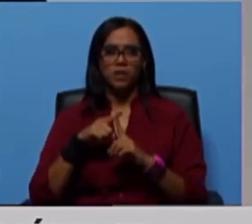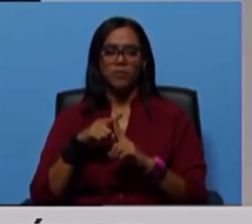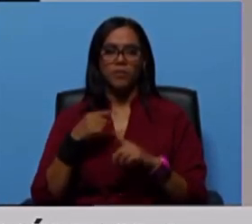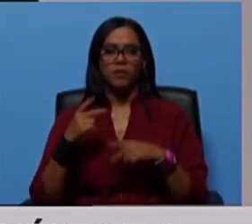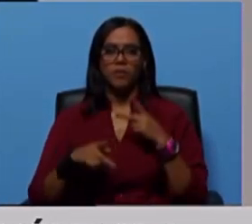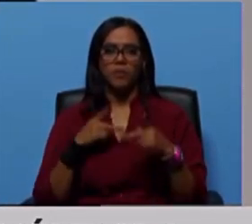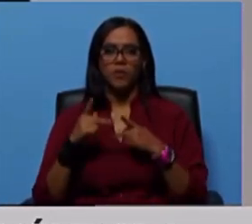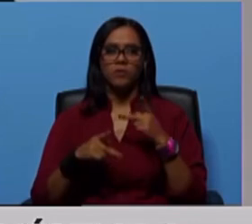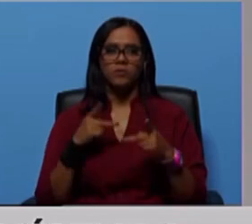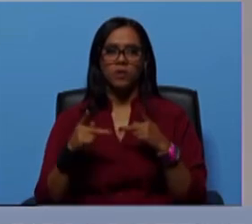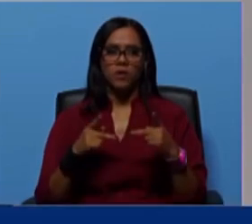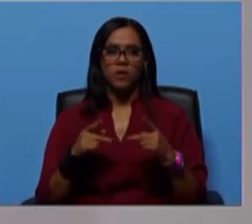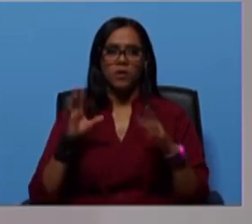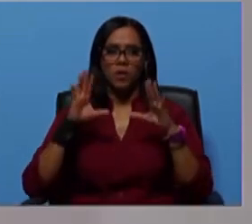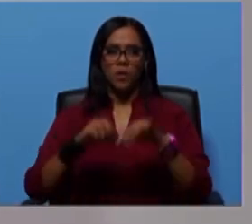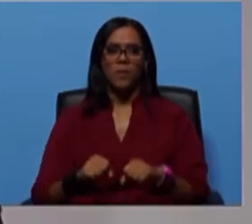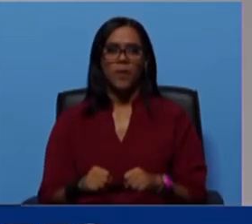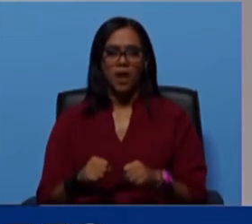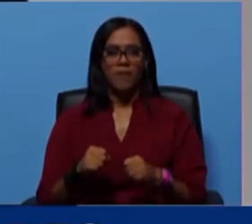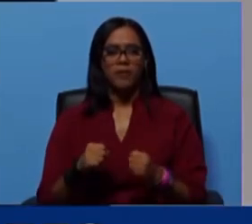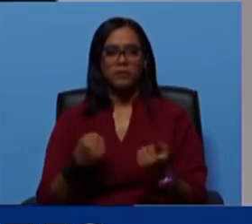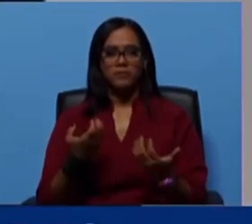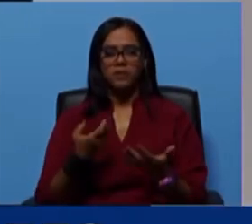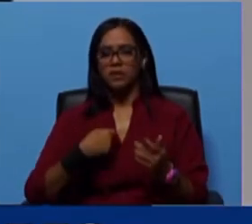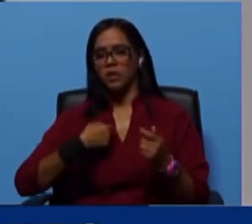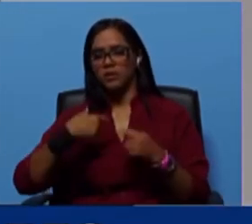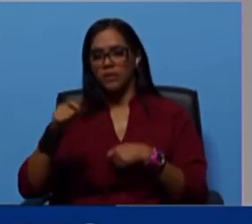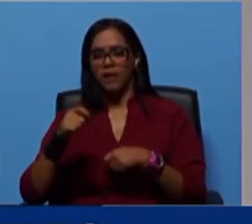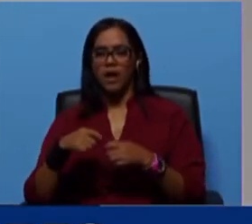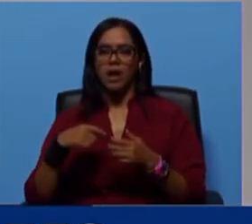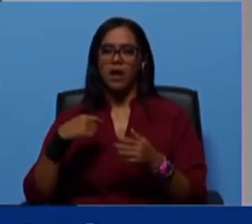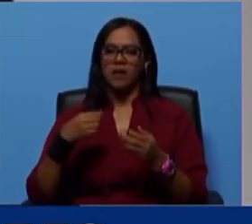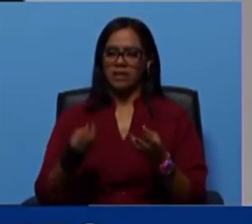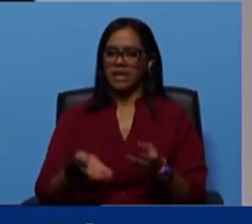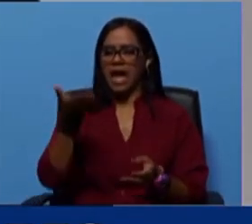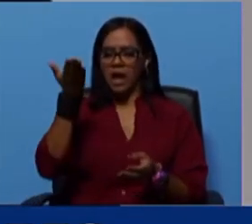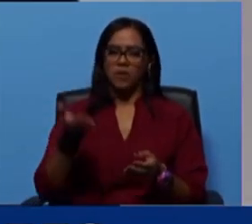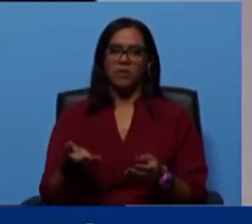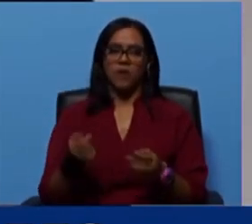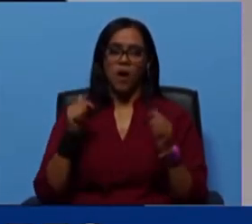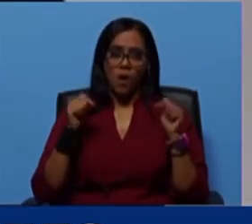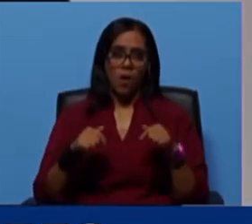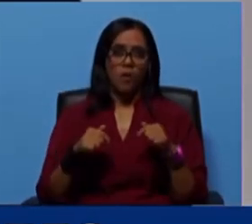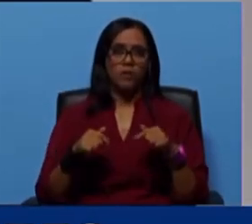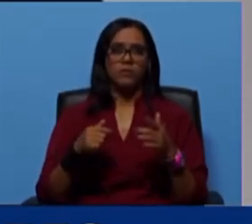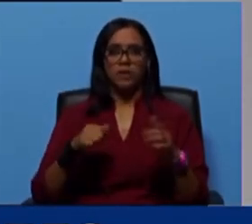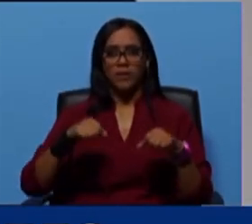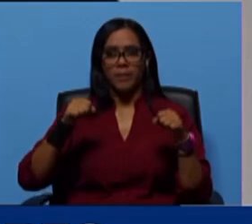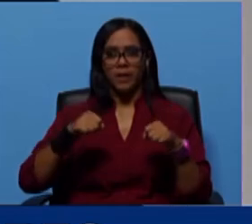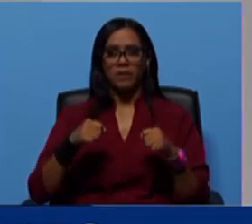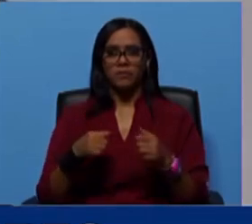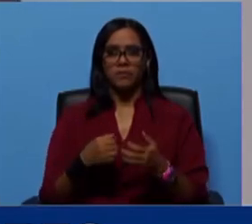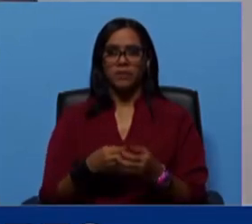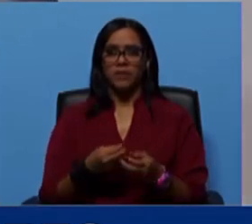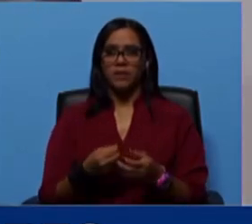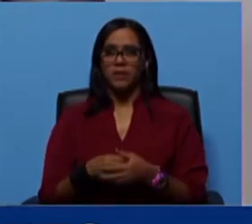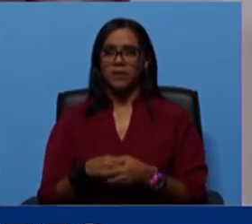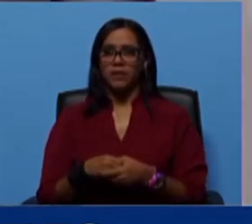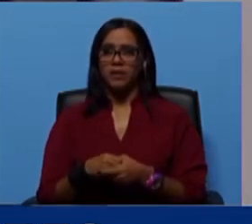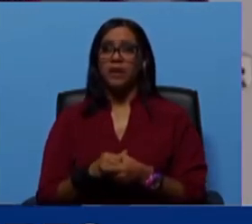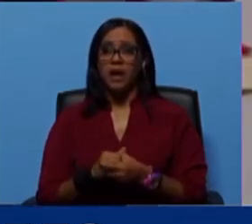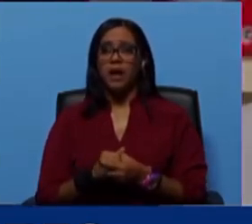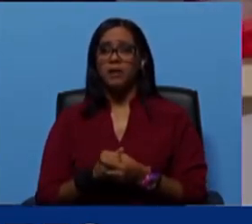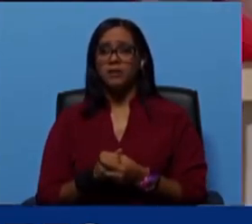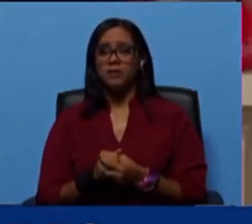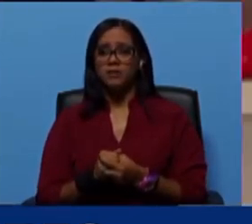producción, compraban estos inventarios y iban y se los llevaban al bodeguero bien caro. O lo llevaban a los mercados municipales bien costosos. Entonces, ¿qué hicimos nosotros ahora?